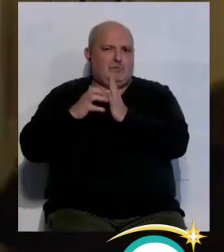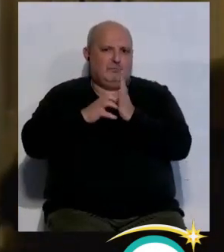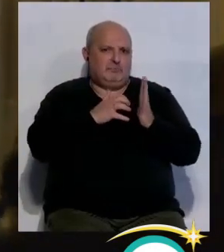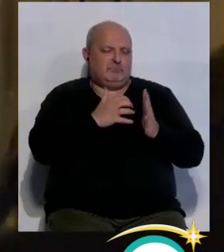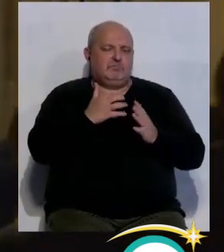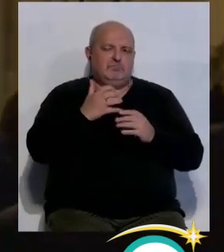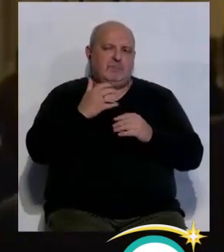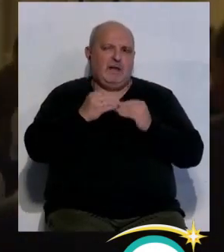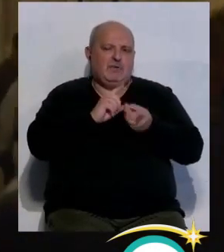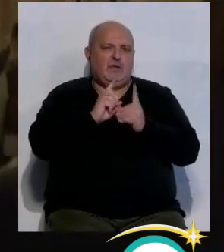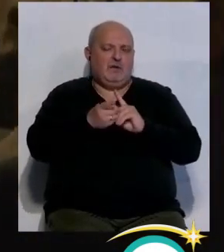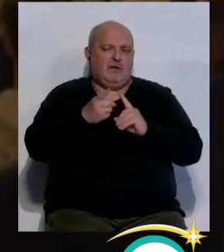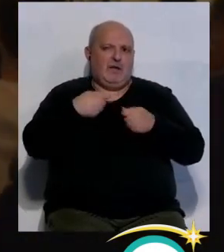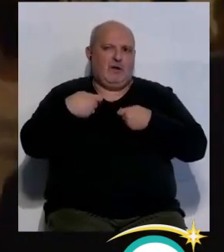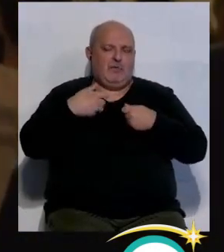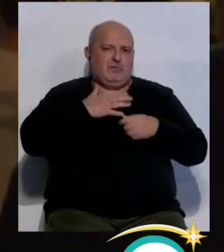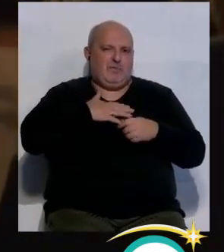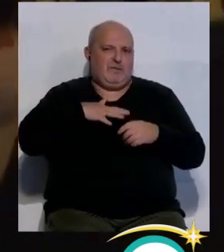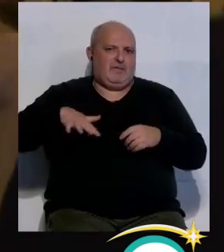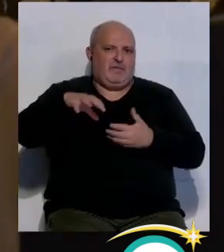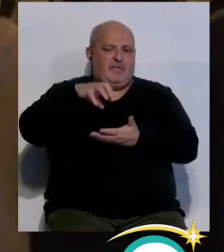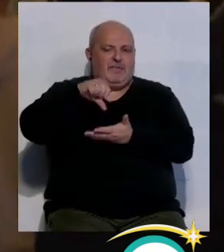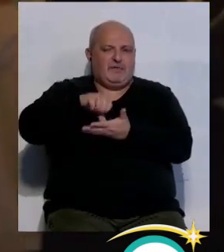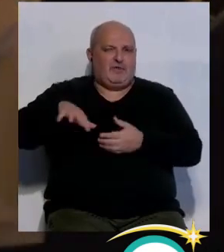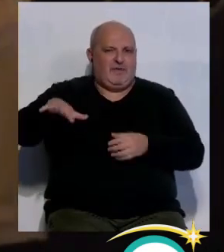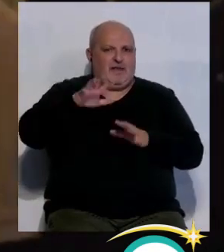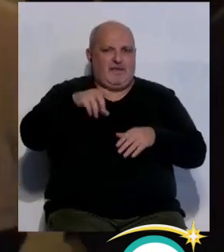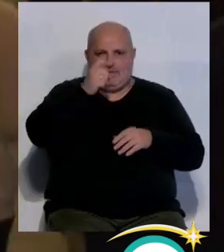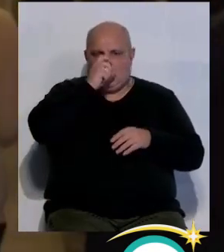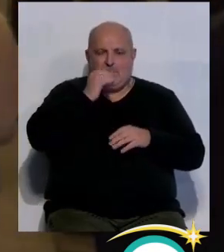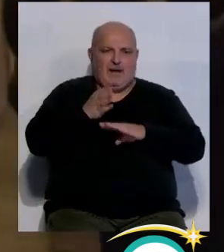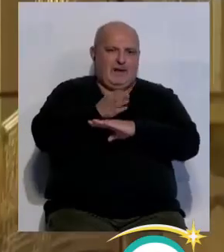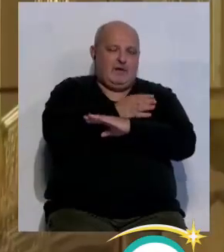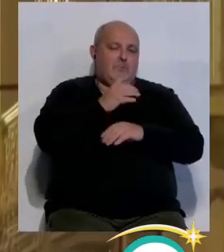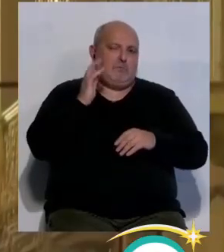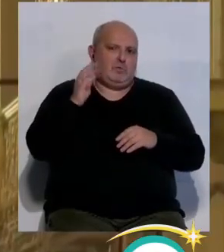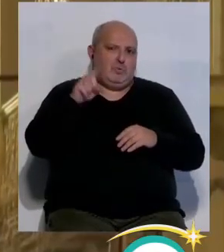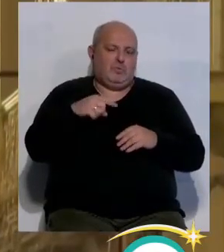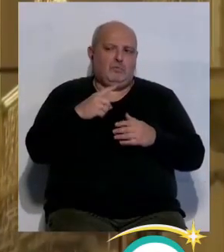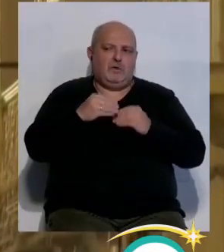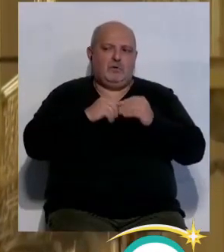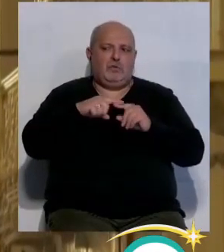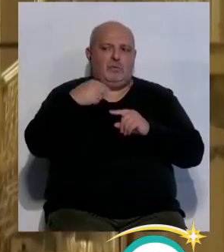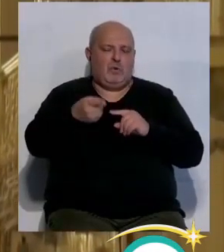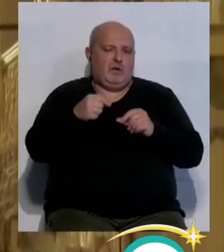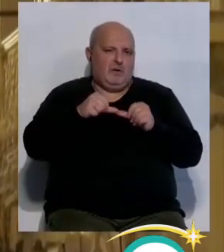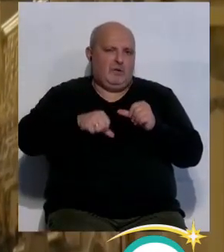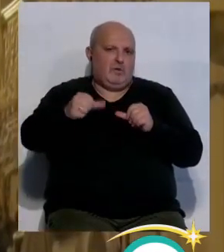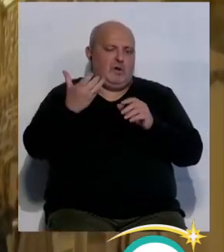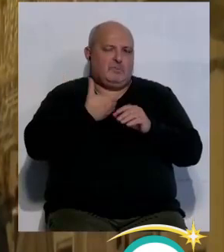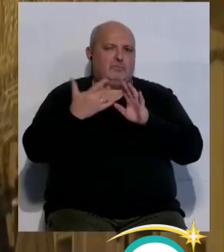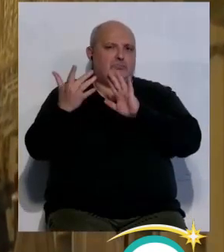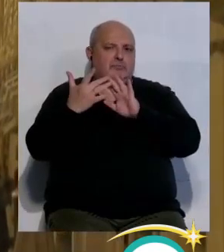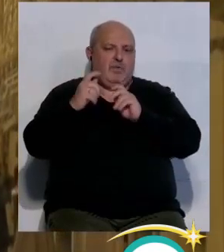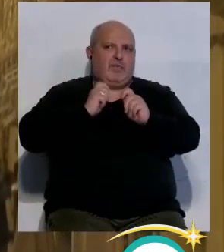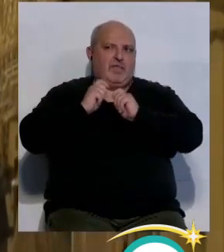y se están revirtiendo en los negocios nuestros del centro. Eso para nosotros ha sido muy positivo. Y después todo lo que se ha hecho después de más con el Ayuntamiento, ¿no? Que el Ayuntamiento